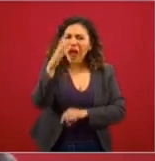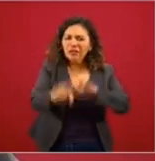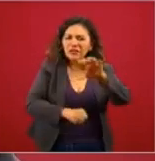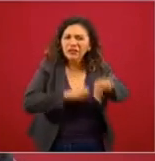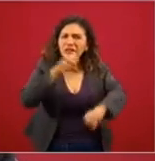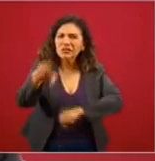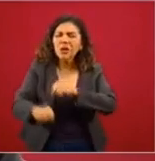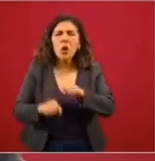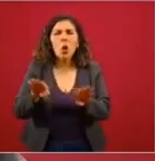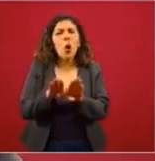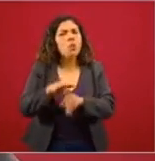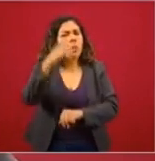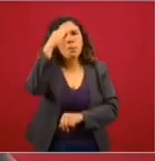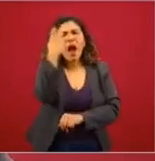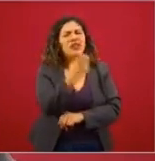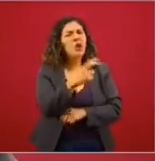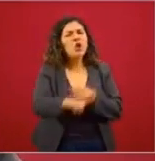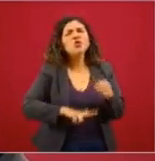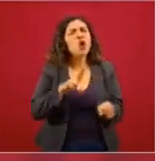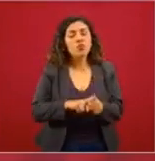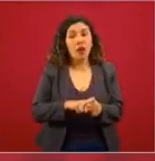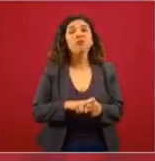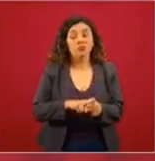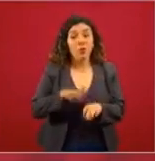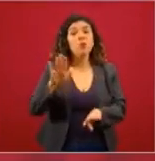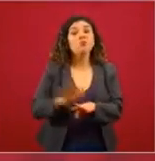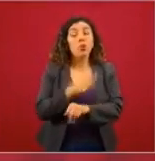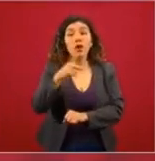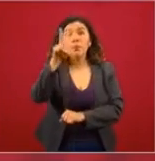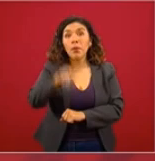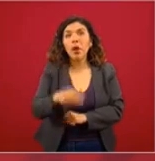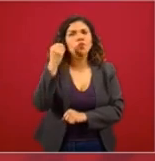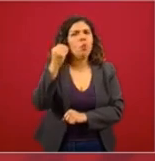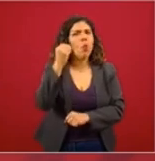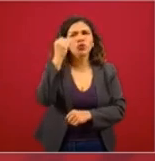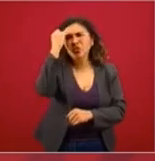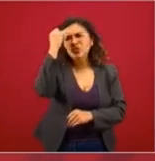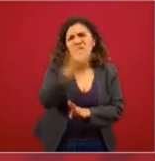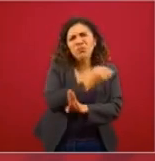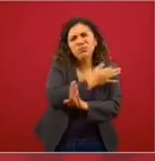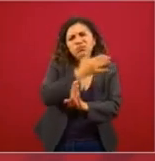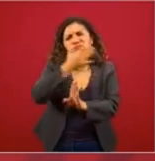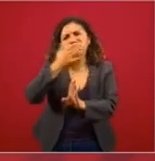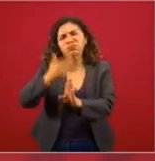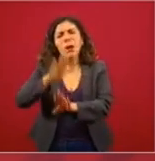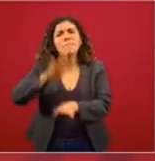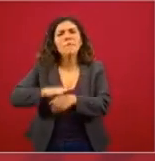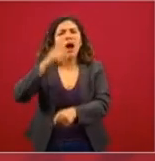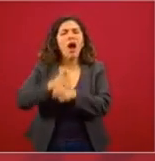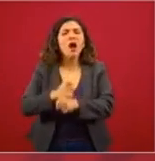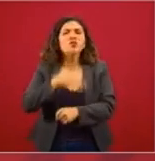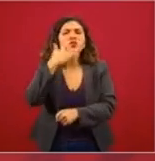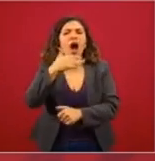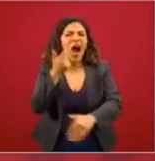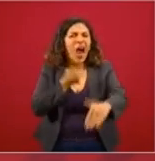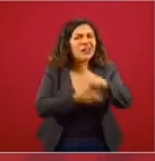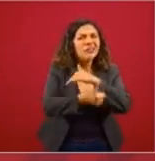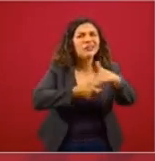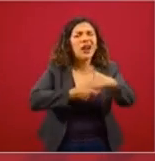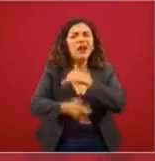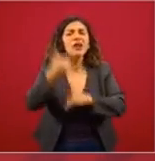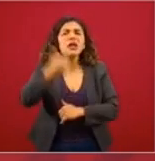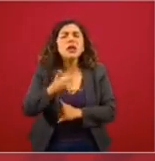se veía normal. Es que también fue mucho tiempo el predominio de la corrupción y de